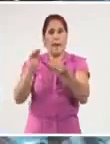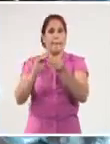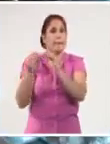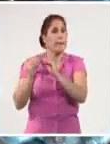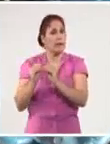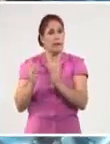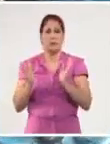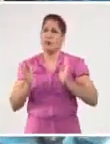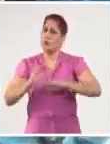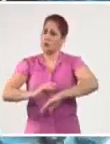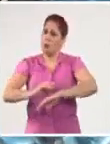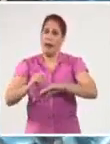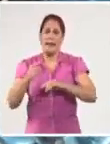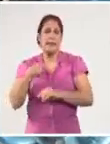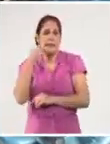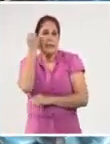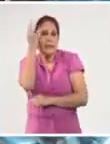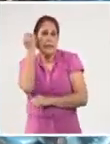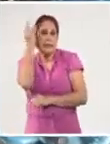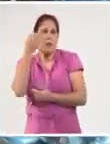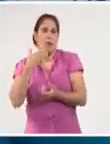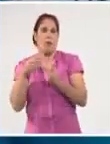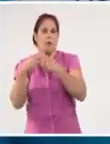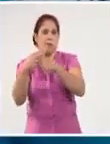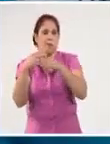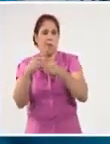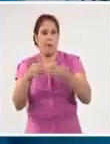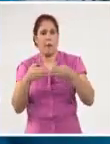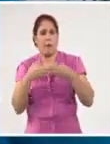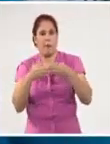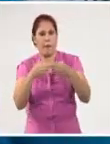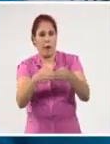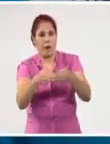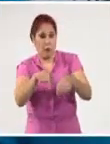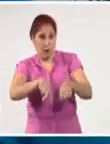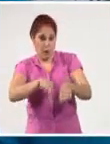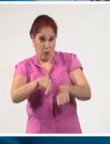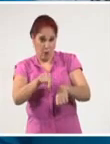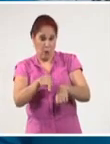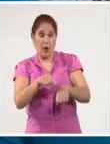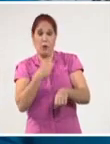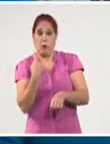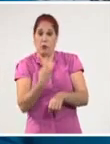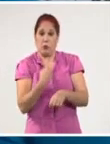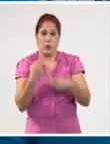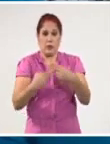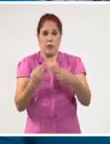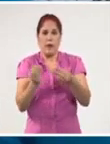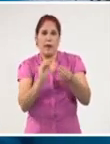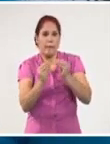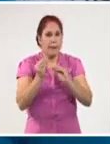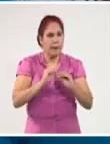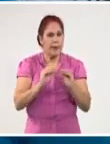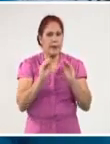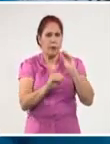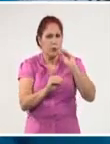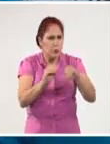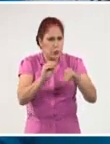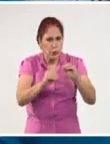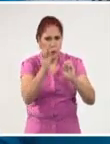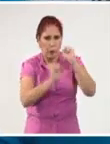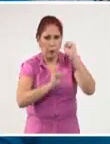de repuesto pondera la sapiencia de los innovadores. Y en estos momentos nos encontramos montando alrededor